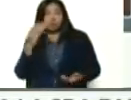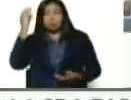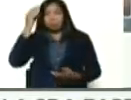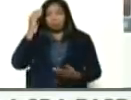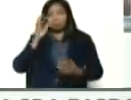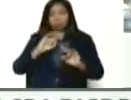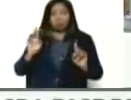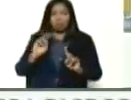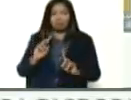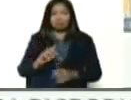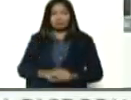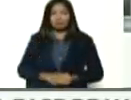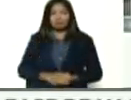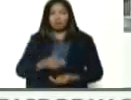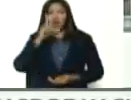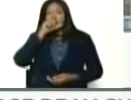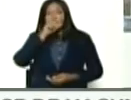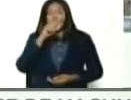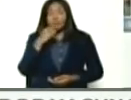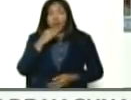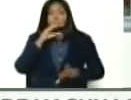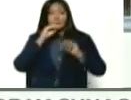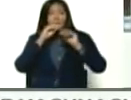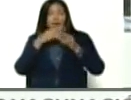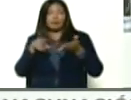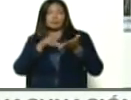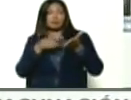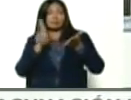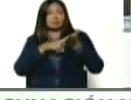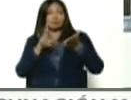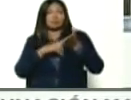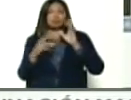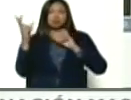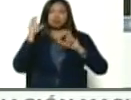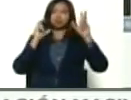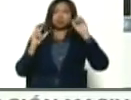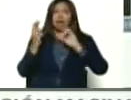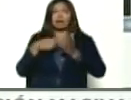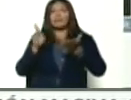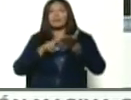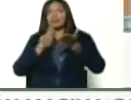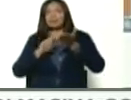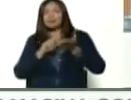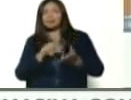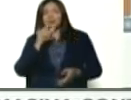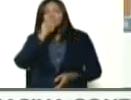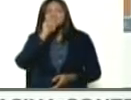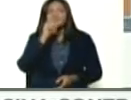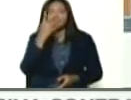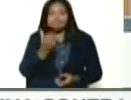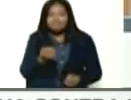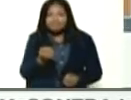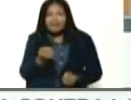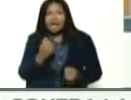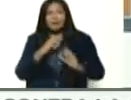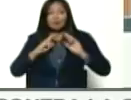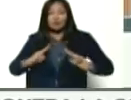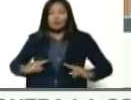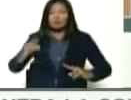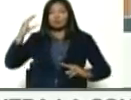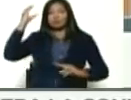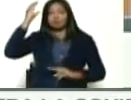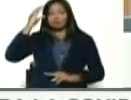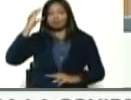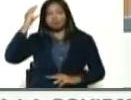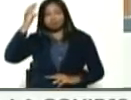loro el oro puede hablar pero está repitiendo sonido lo tiene el ser humano es